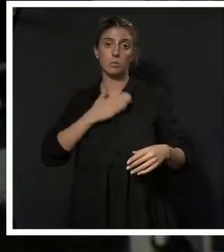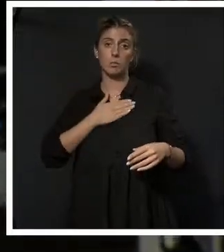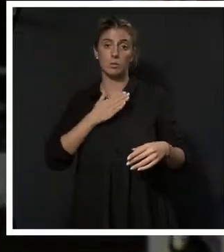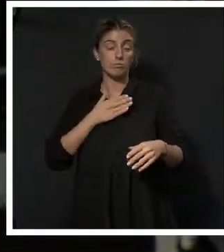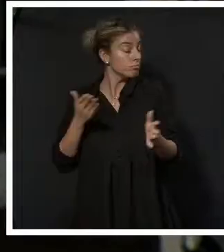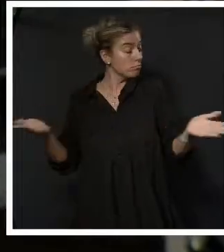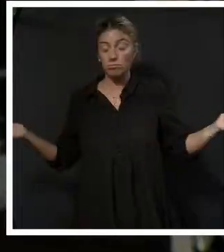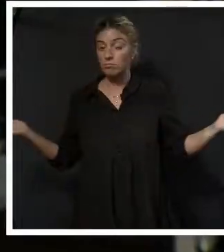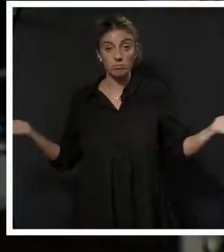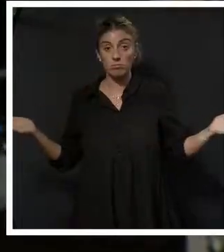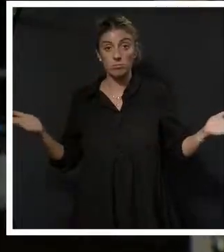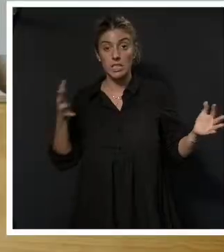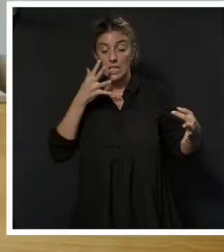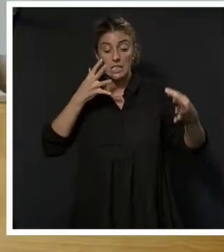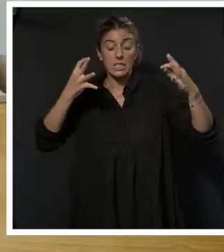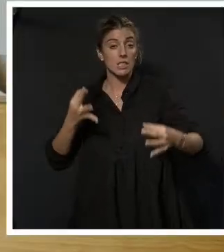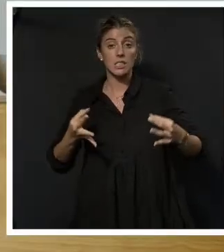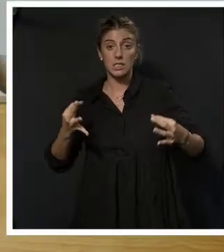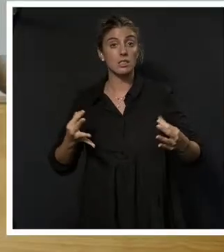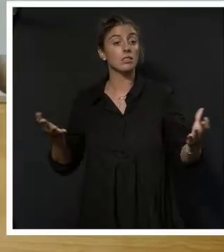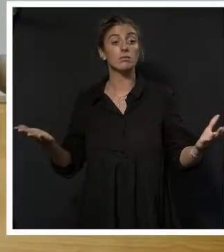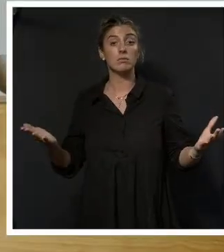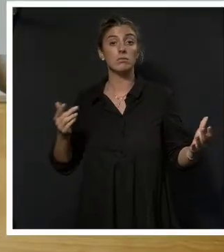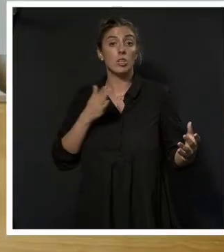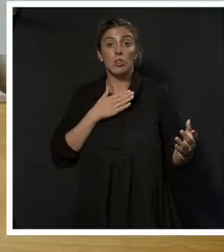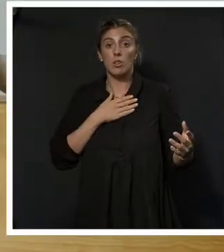Claro pero muchas veces